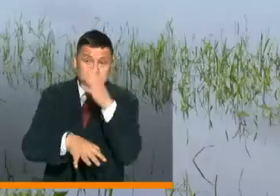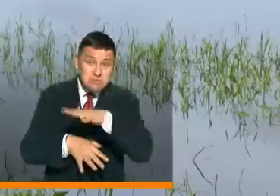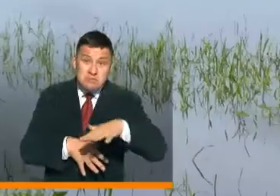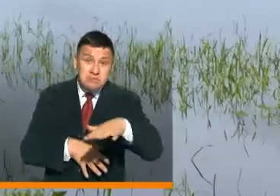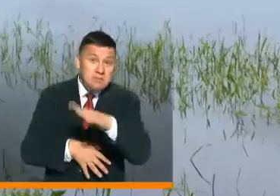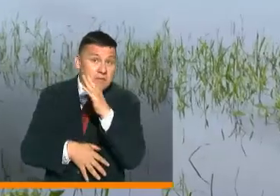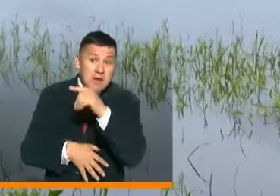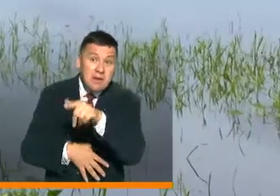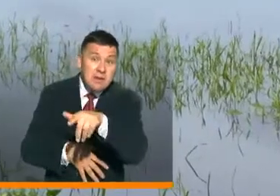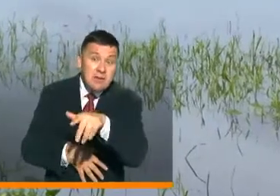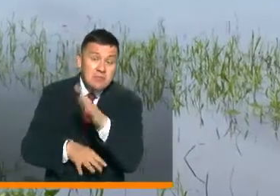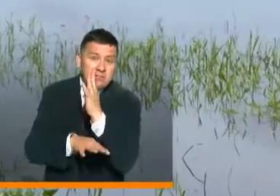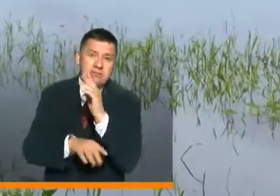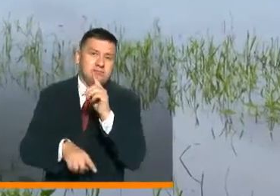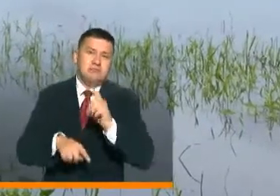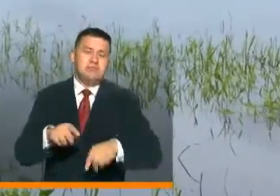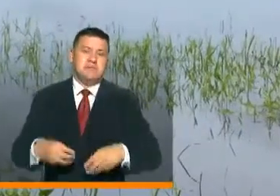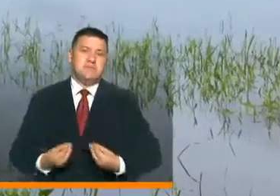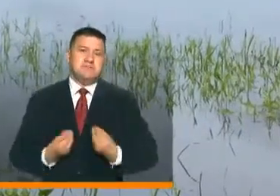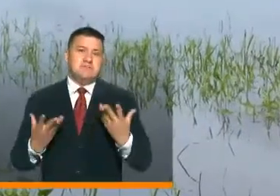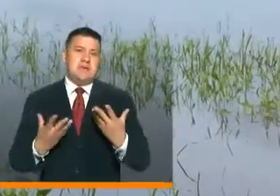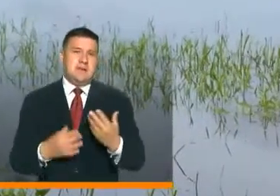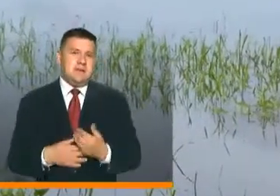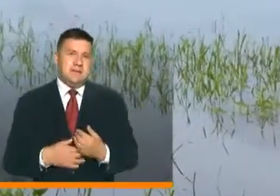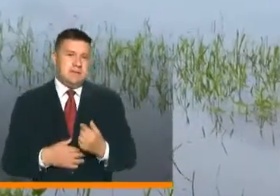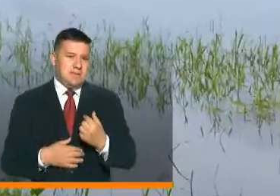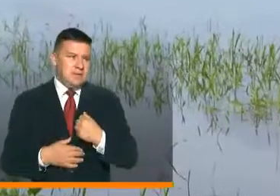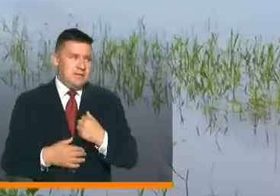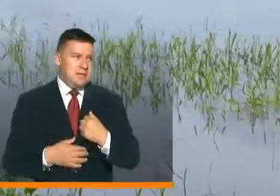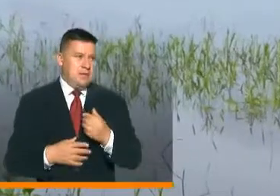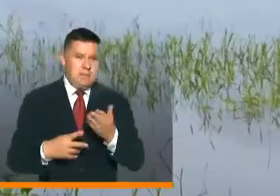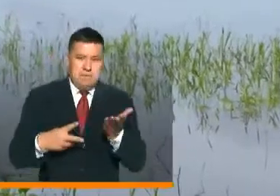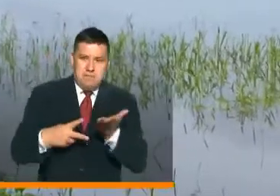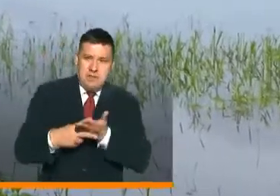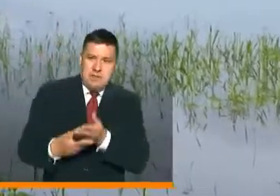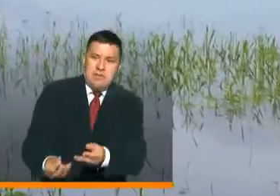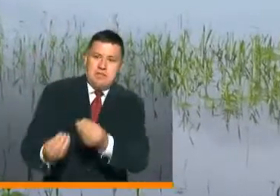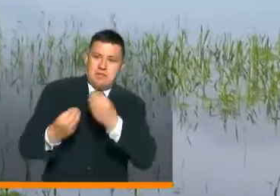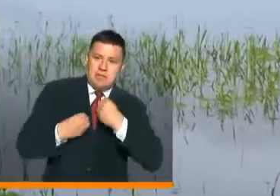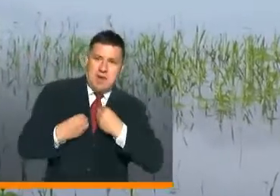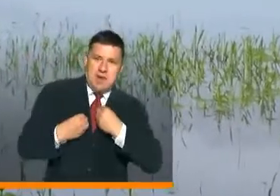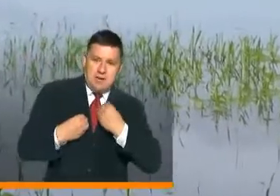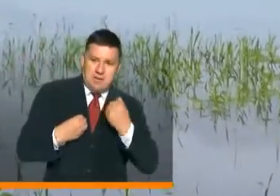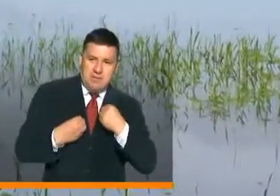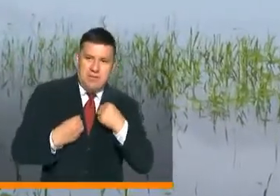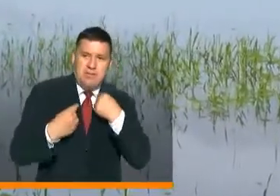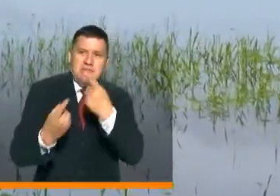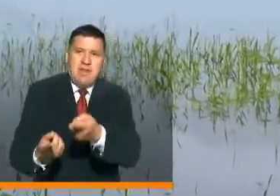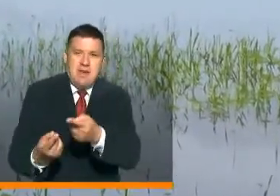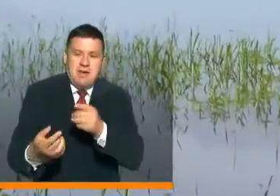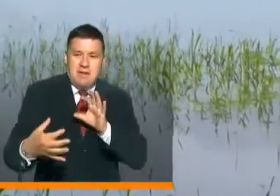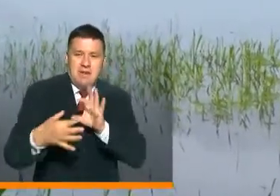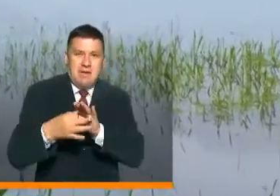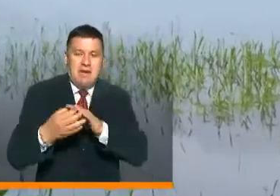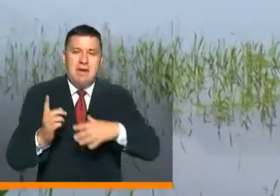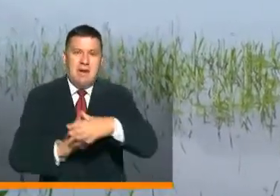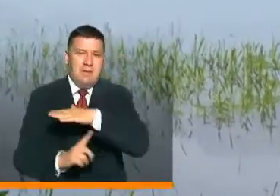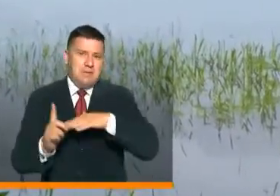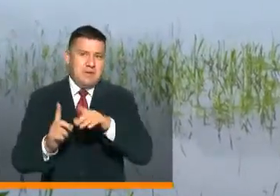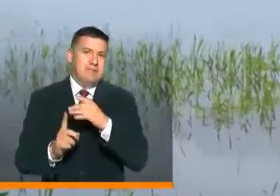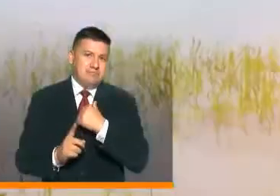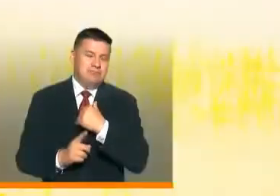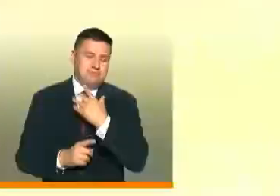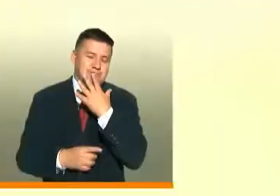demás ciénagas, no es vida, porque yo soy el medio y mi otro medio me lo da lo que tiene que ver con el medio ambiente, y en eso